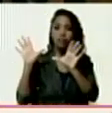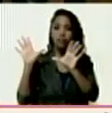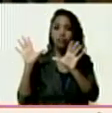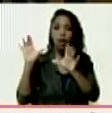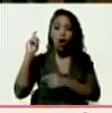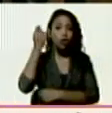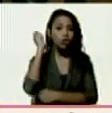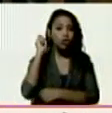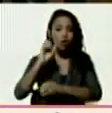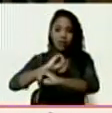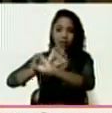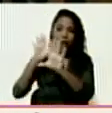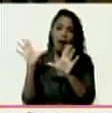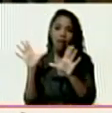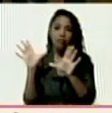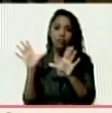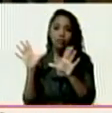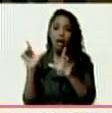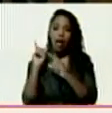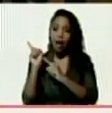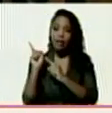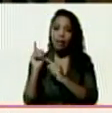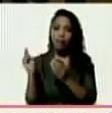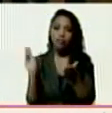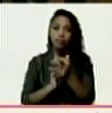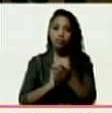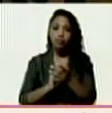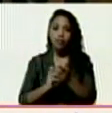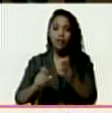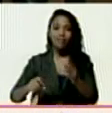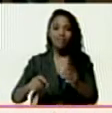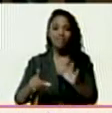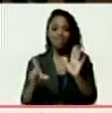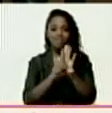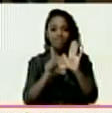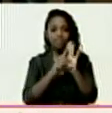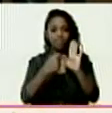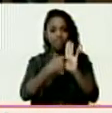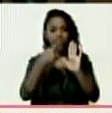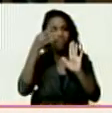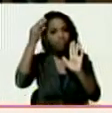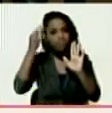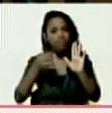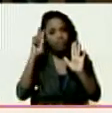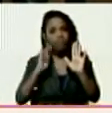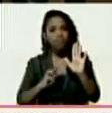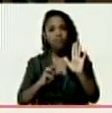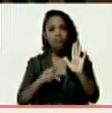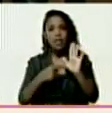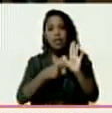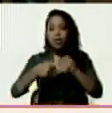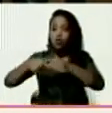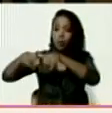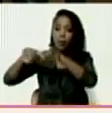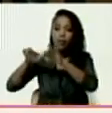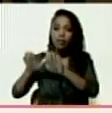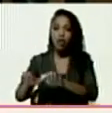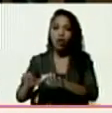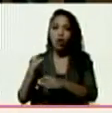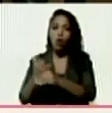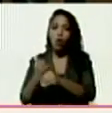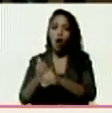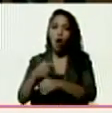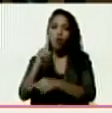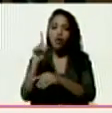además de ser muy precisa, es que se hubiese suspendido, la